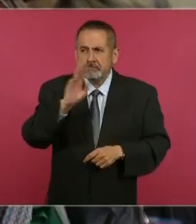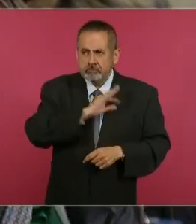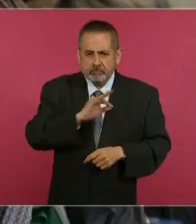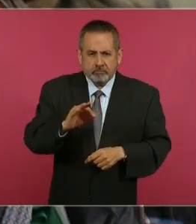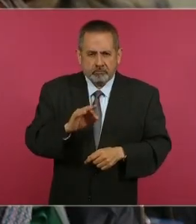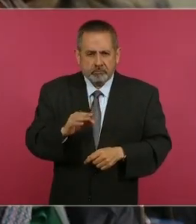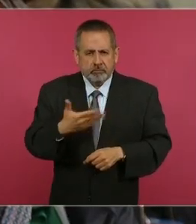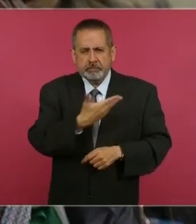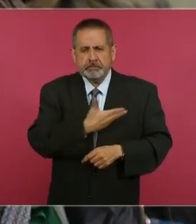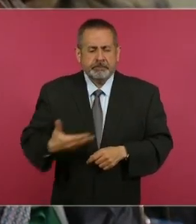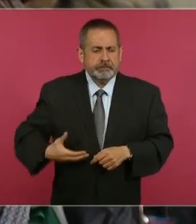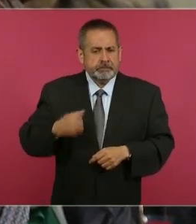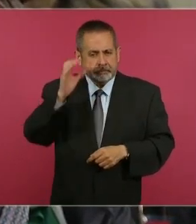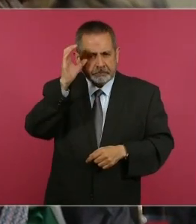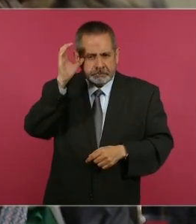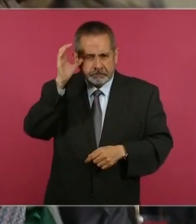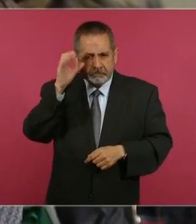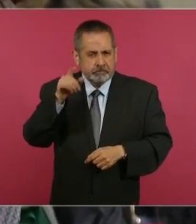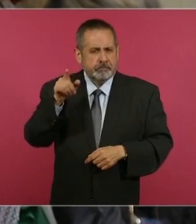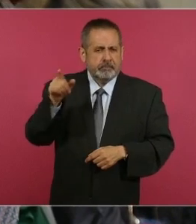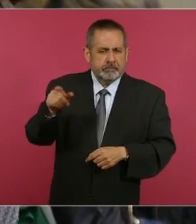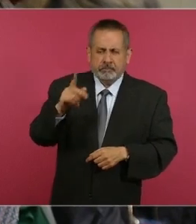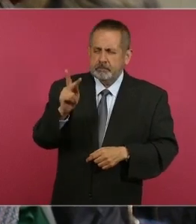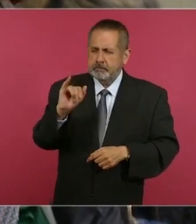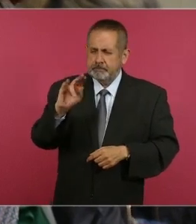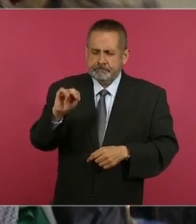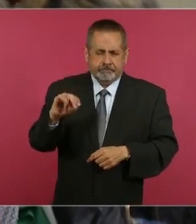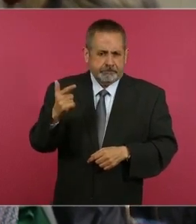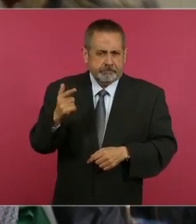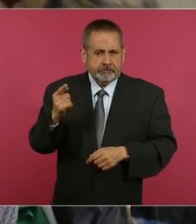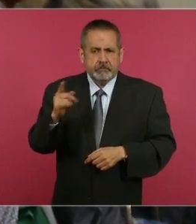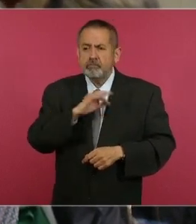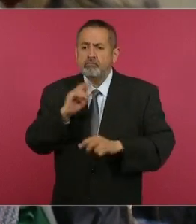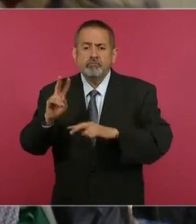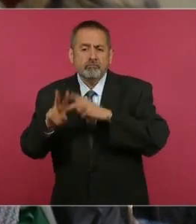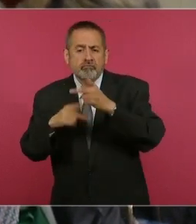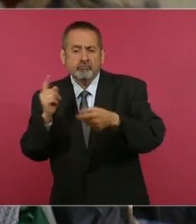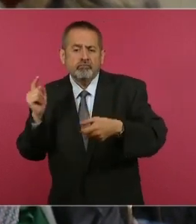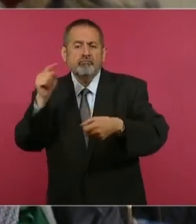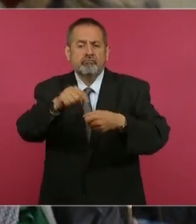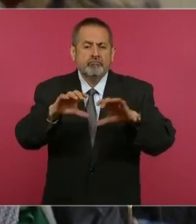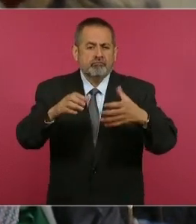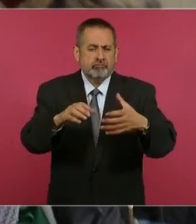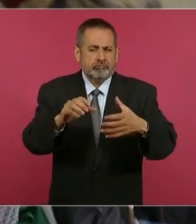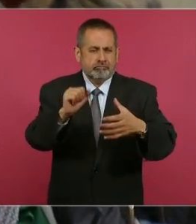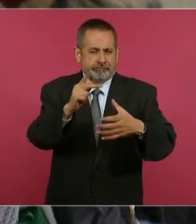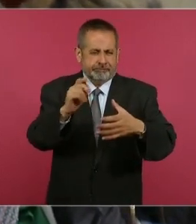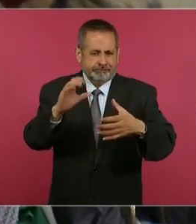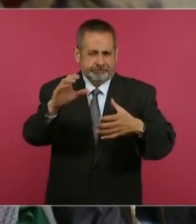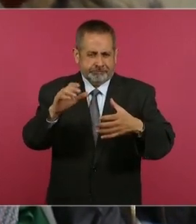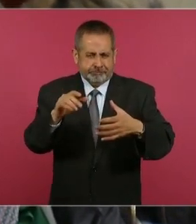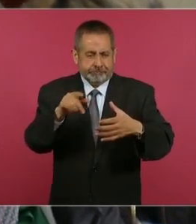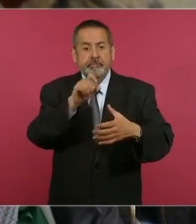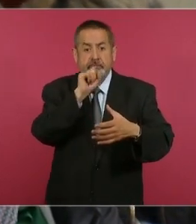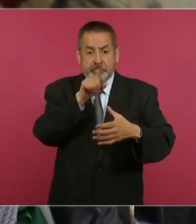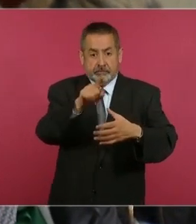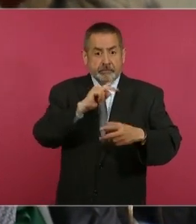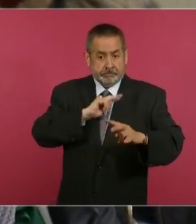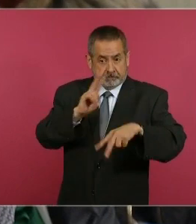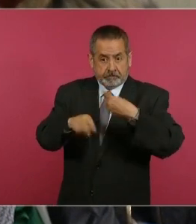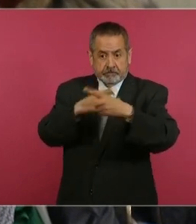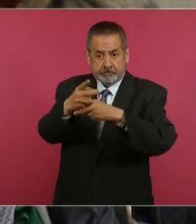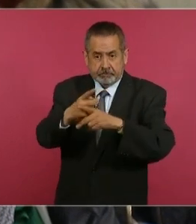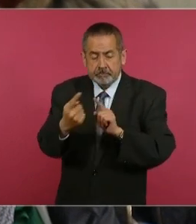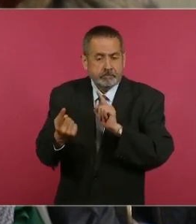el presidente chino Xi Jinping pueda asistir a la cumbre de la APEC, en donde usted también va a asistir,